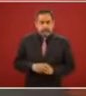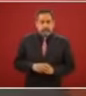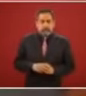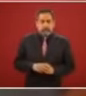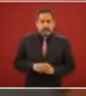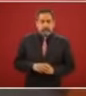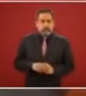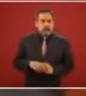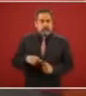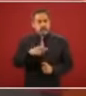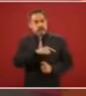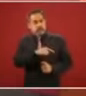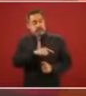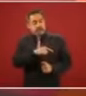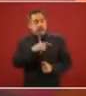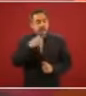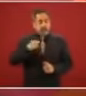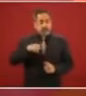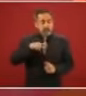el empresario que compró